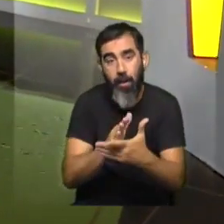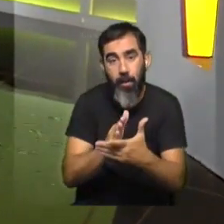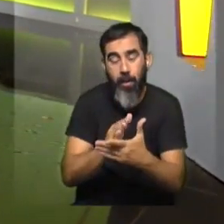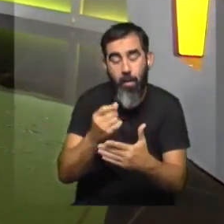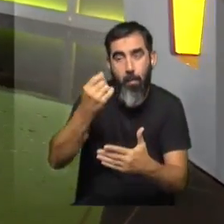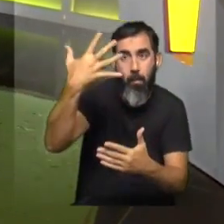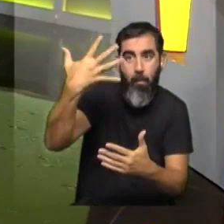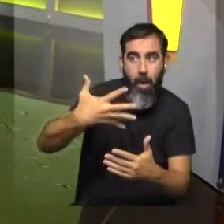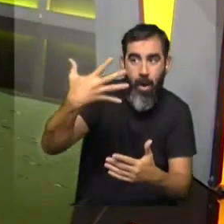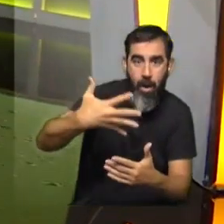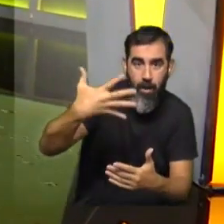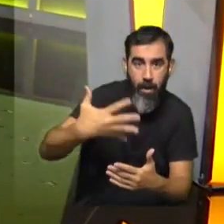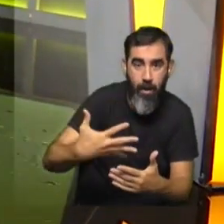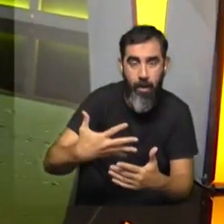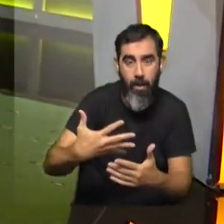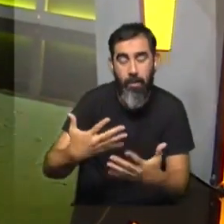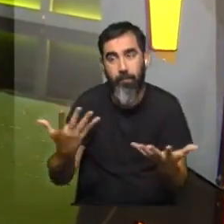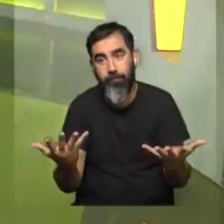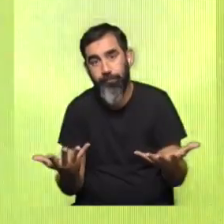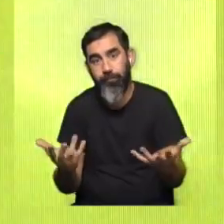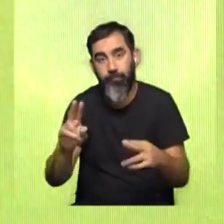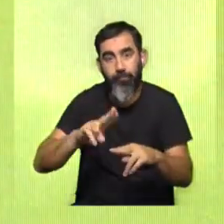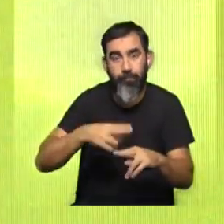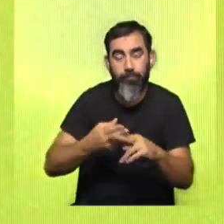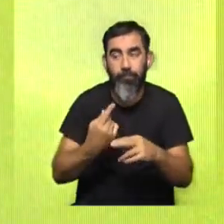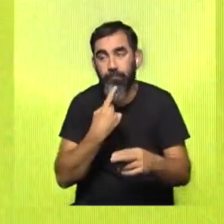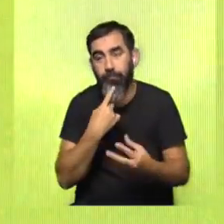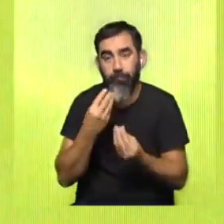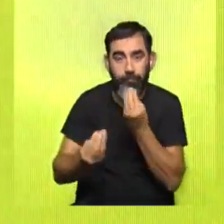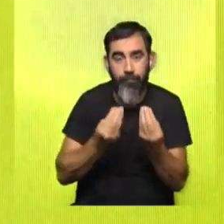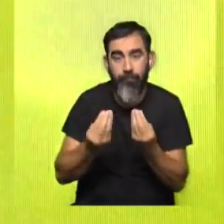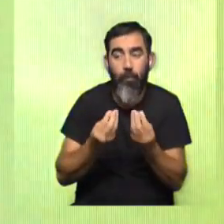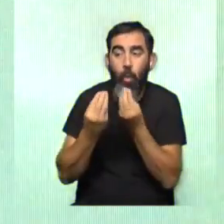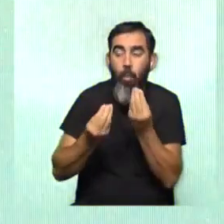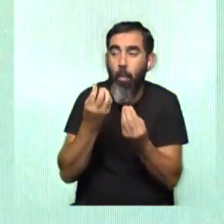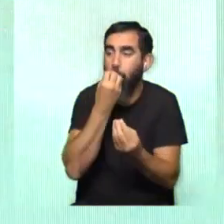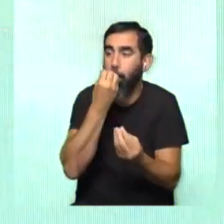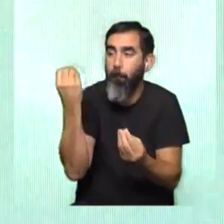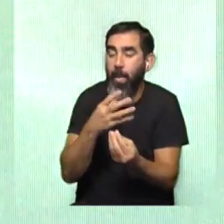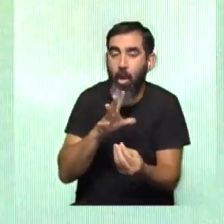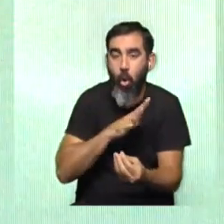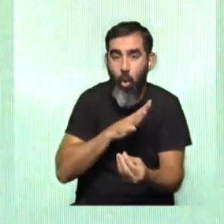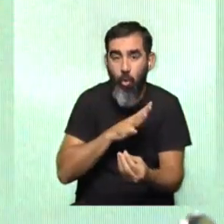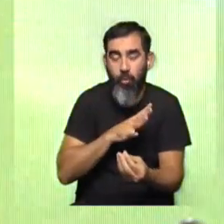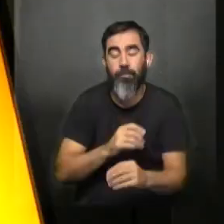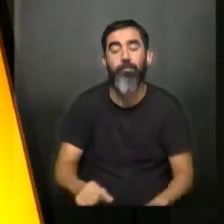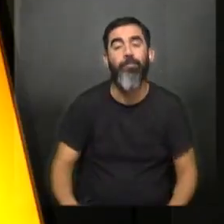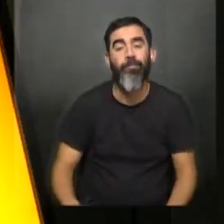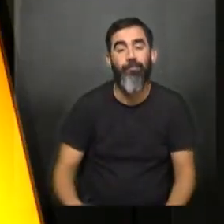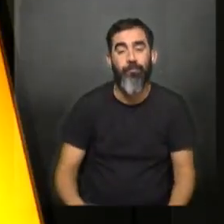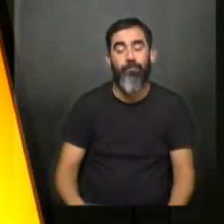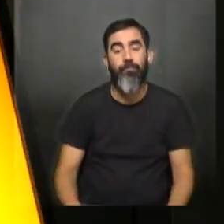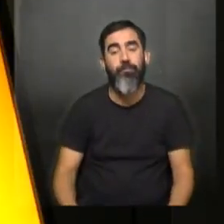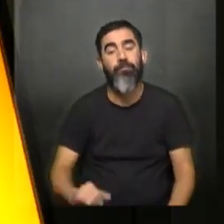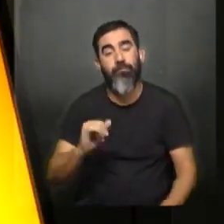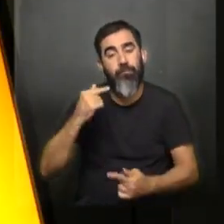el precio, que cada vez cuesta más la tonelada y vuelven las mismas dudas, ¿no? Bueno, ¿cómo hago para optimizar esto? Y se sigue trabajando. Sí, siguen trabajando.